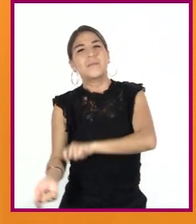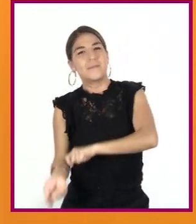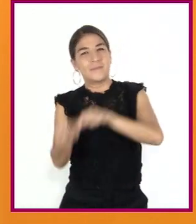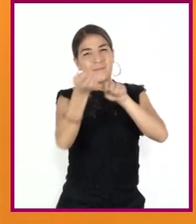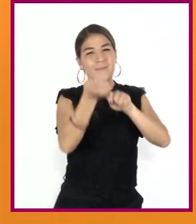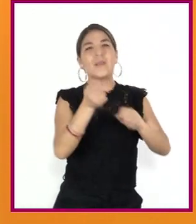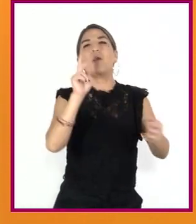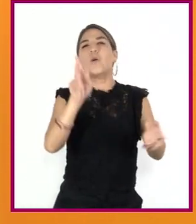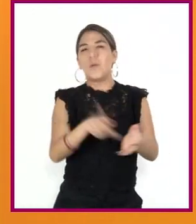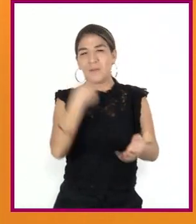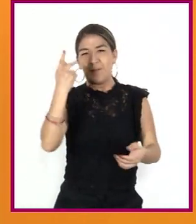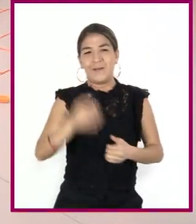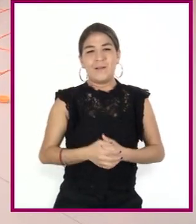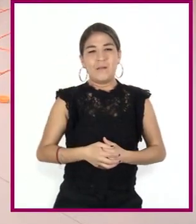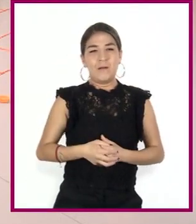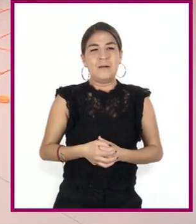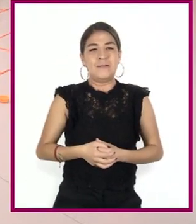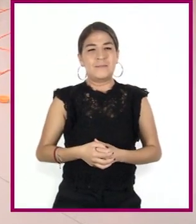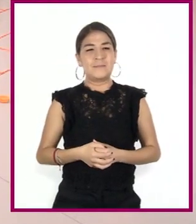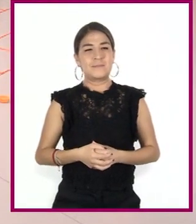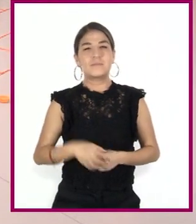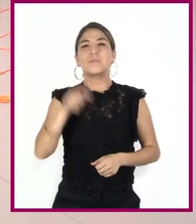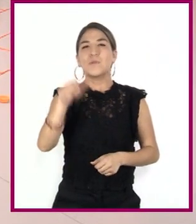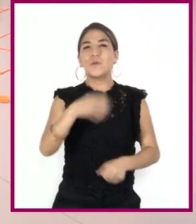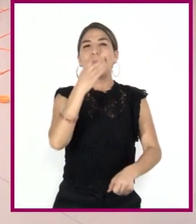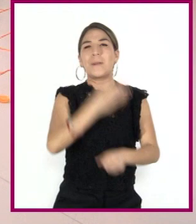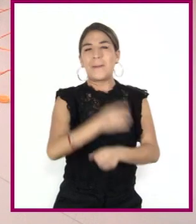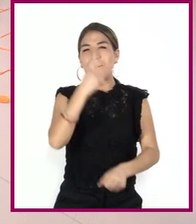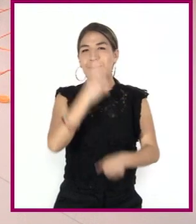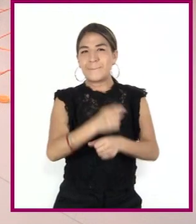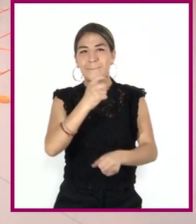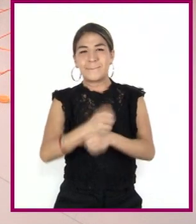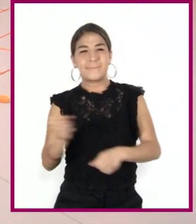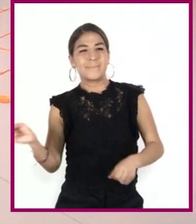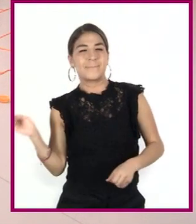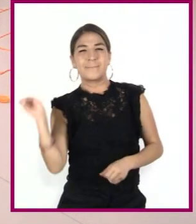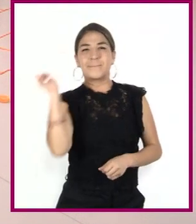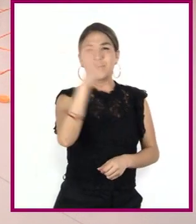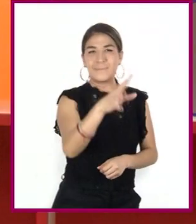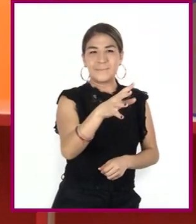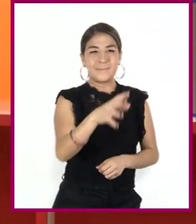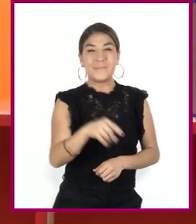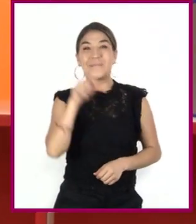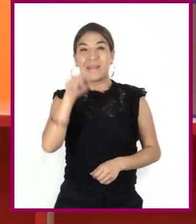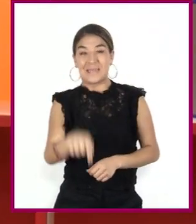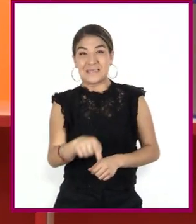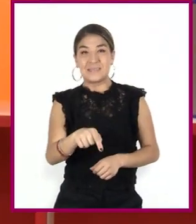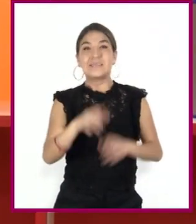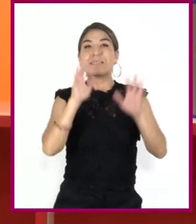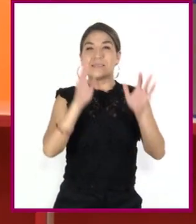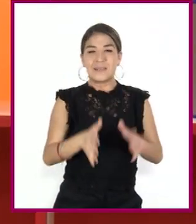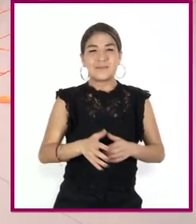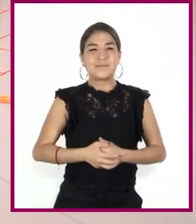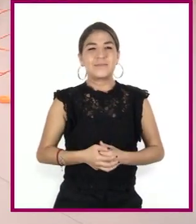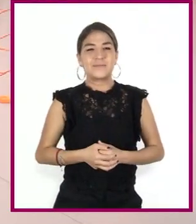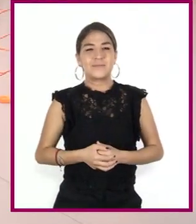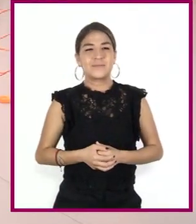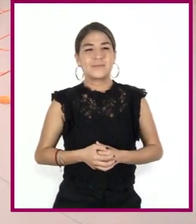otra vez. Entonces yo voy a hacer el primer lanzamiento y en ese primer lanzamiento vamos a